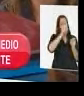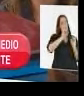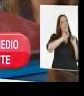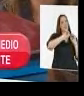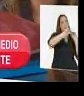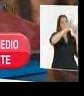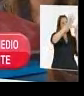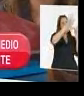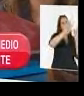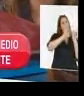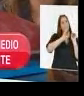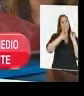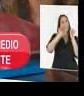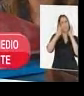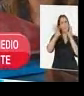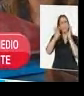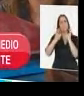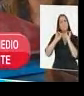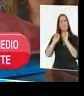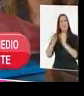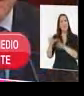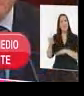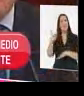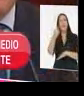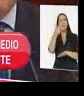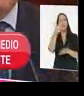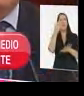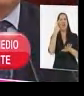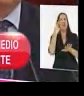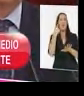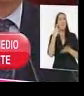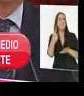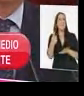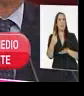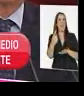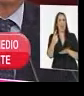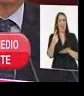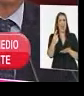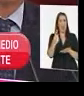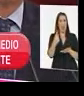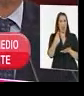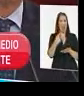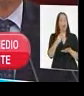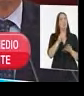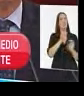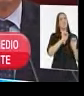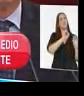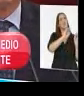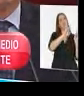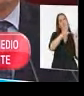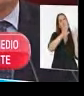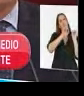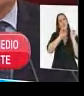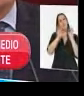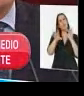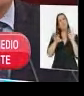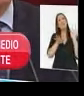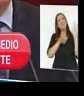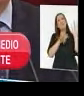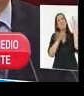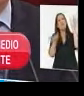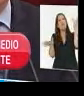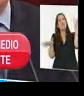cosas que propongo están a la vista, han sido publicadas siempre y de lo mismo hablo. Yo creo en un país basado en los dos grandes pilares que son la igualdad y